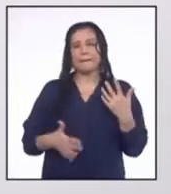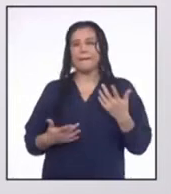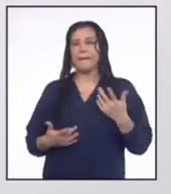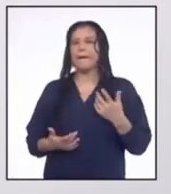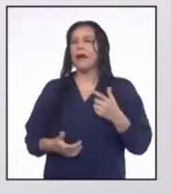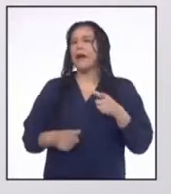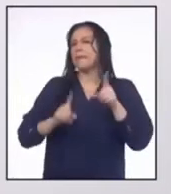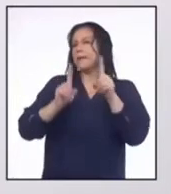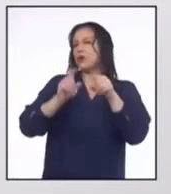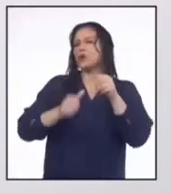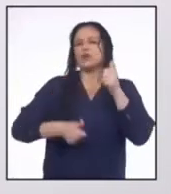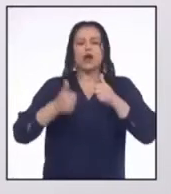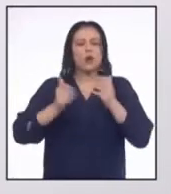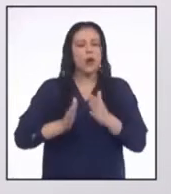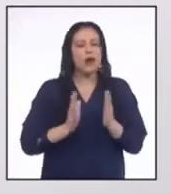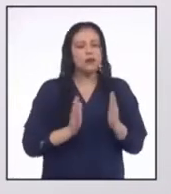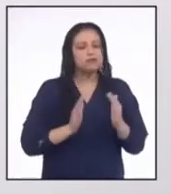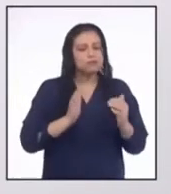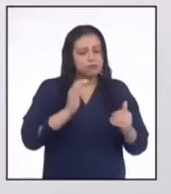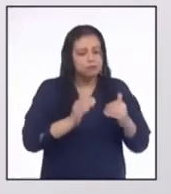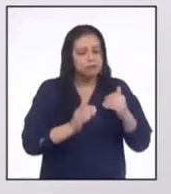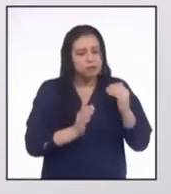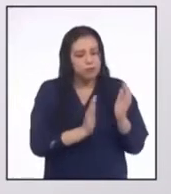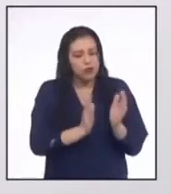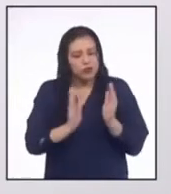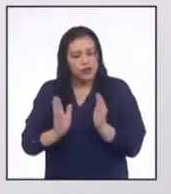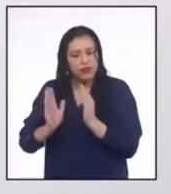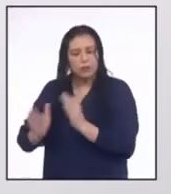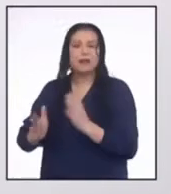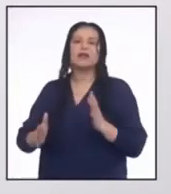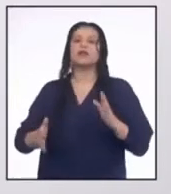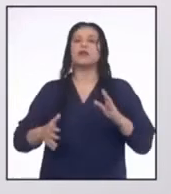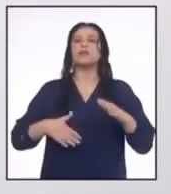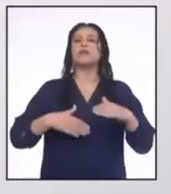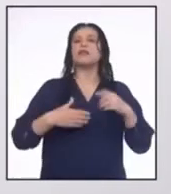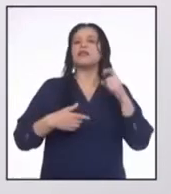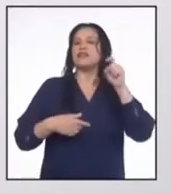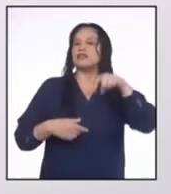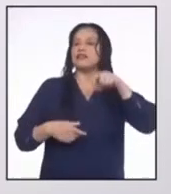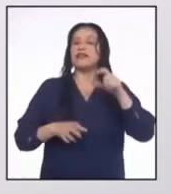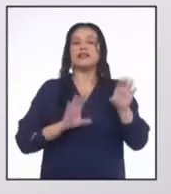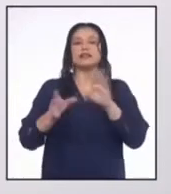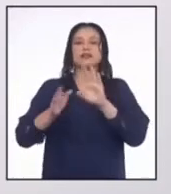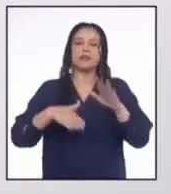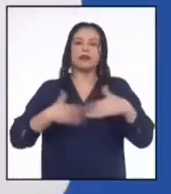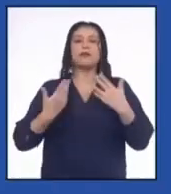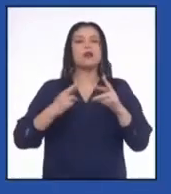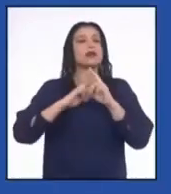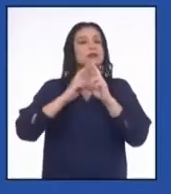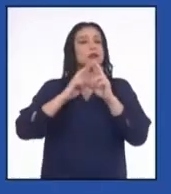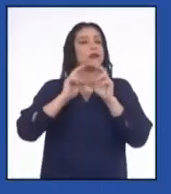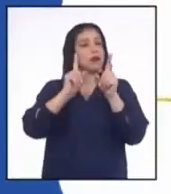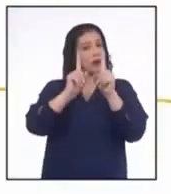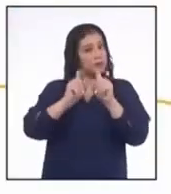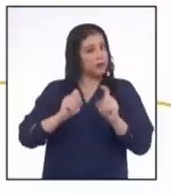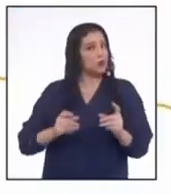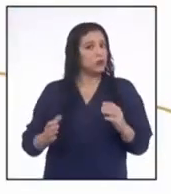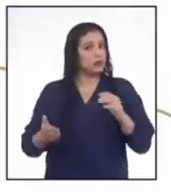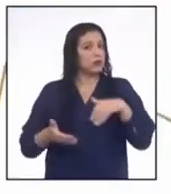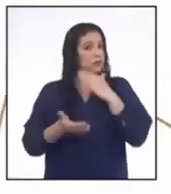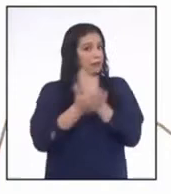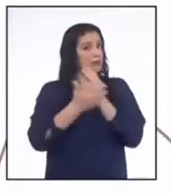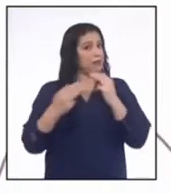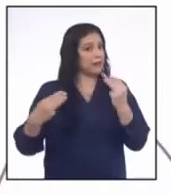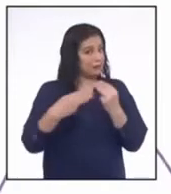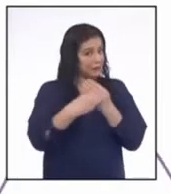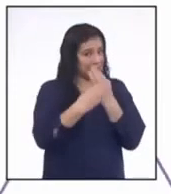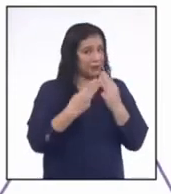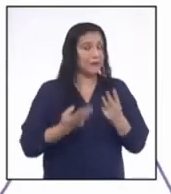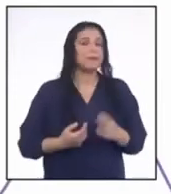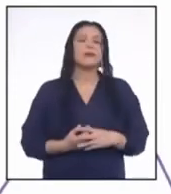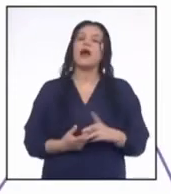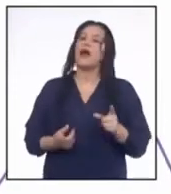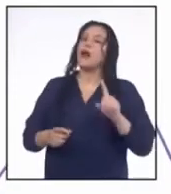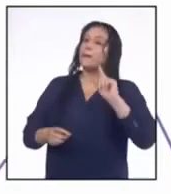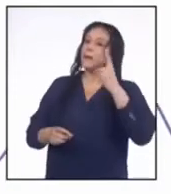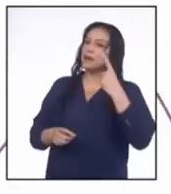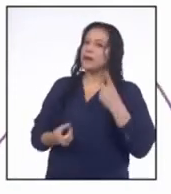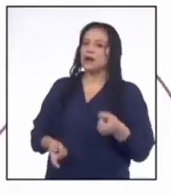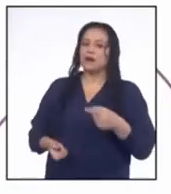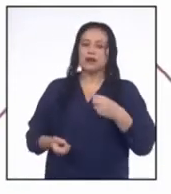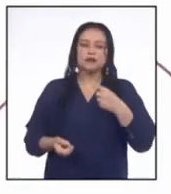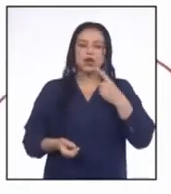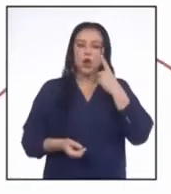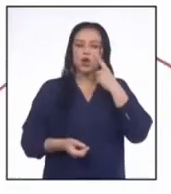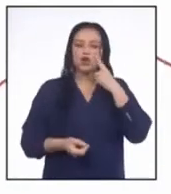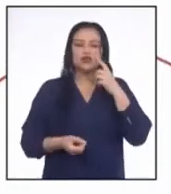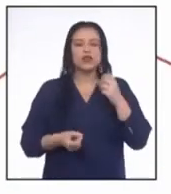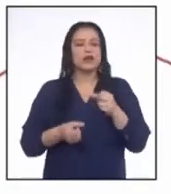¿Qué procedimiento seguirías para dar respuesta a la pregunta de la situación? Lo primero es reconocer